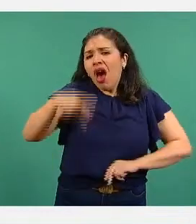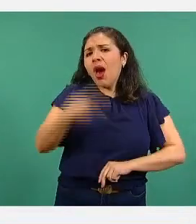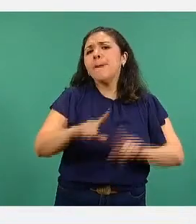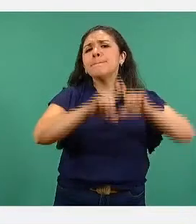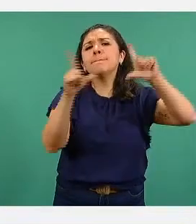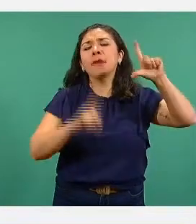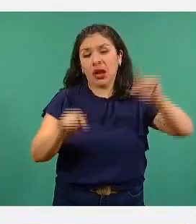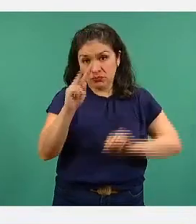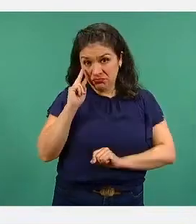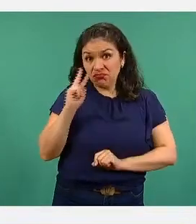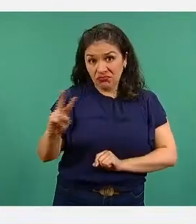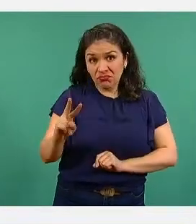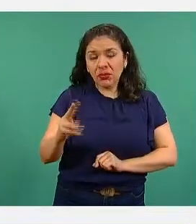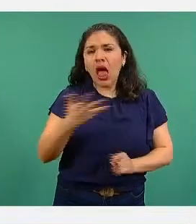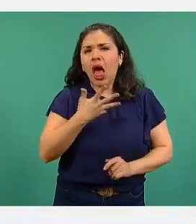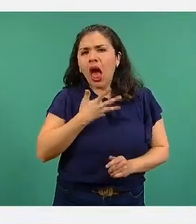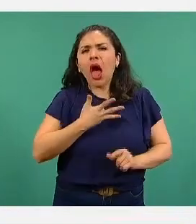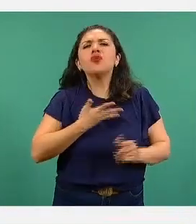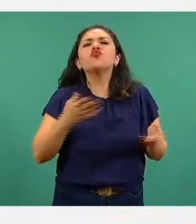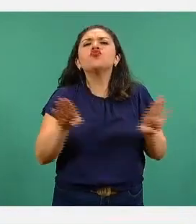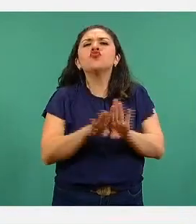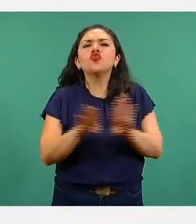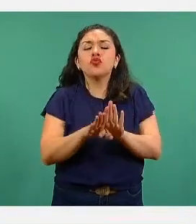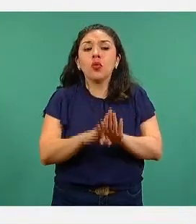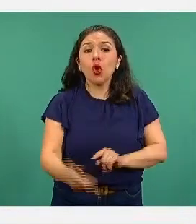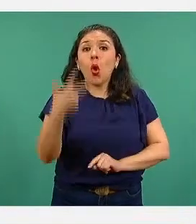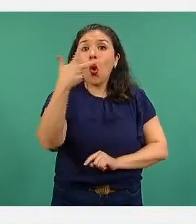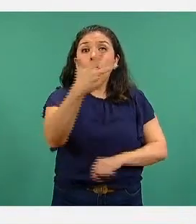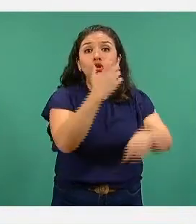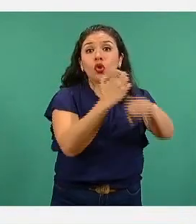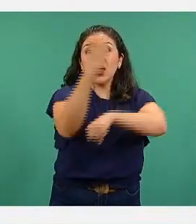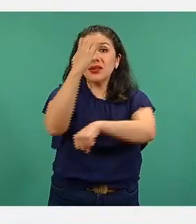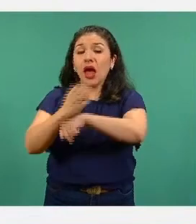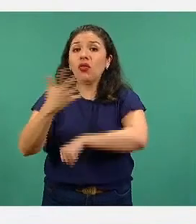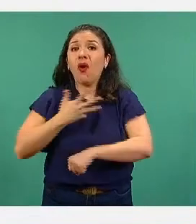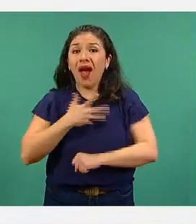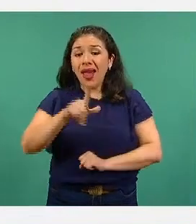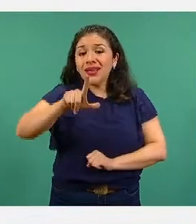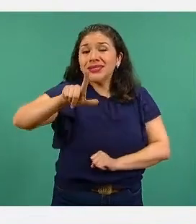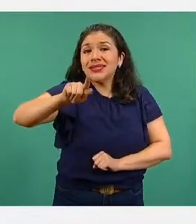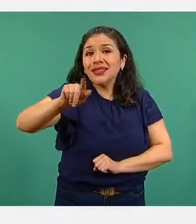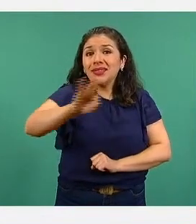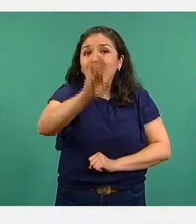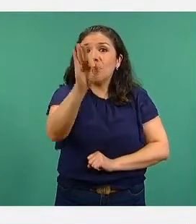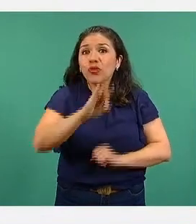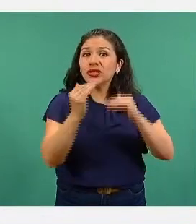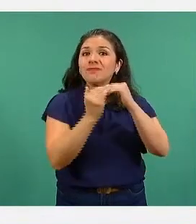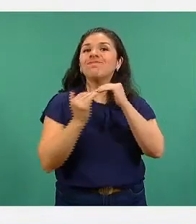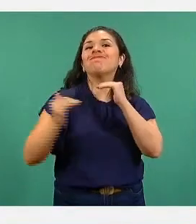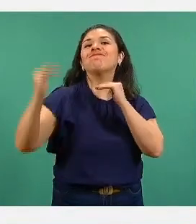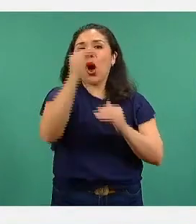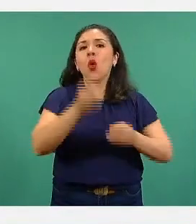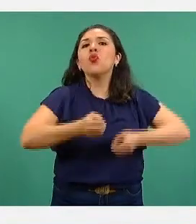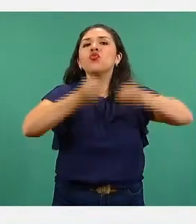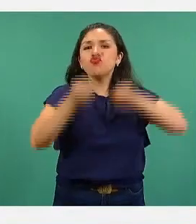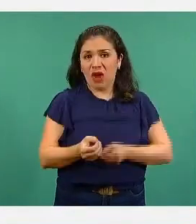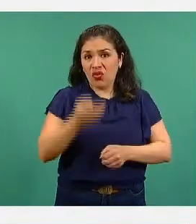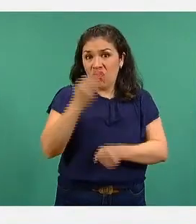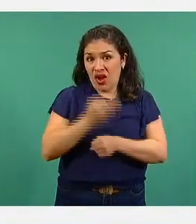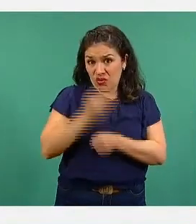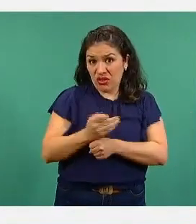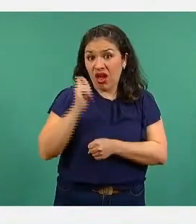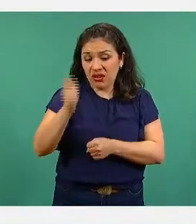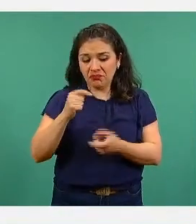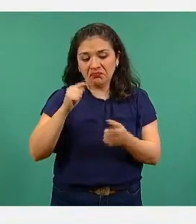Y aquí podemos ver la distribución de 8 entidades que tienen más del 70% de ocupación. En este